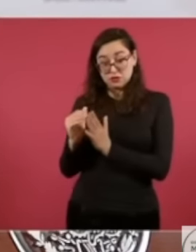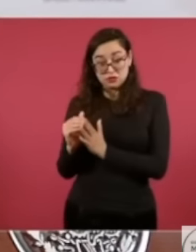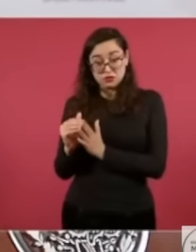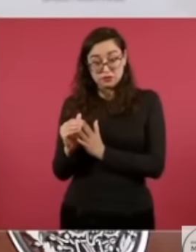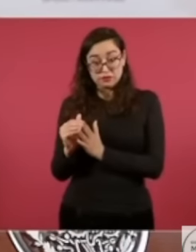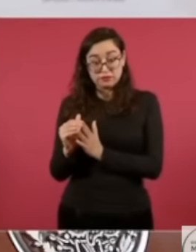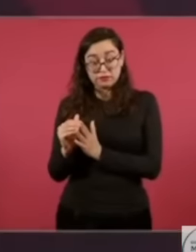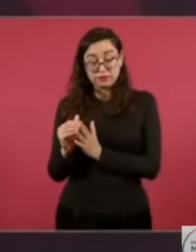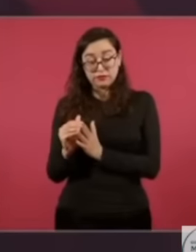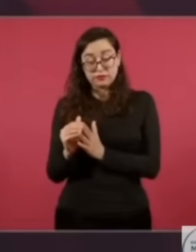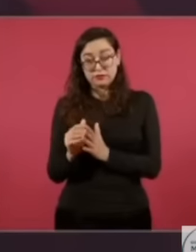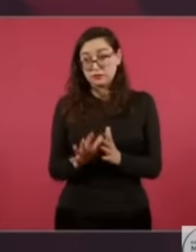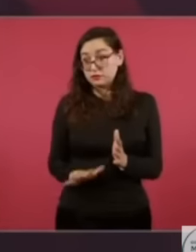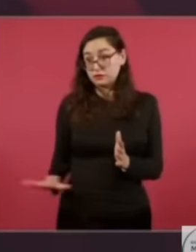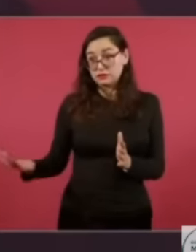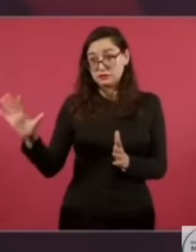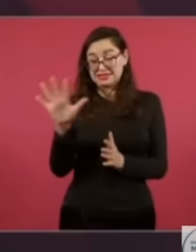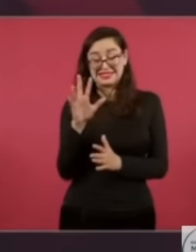en 30 millones de hogares